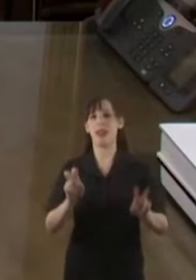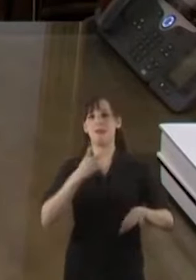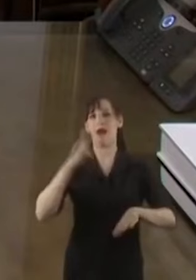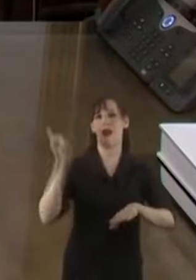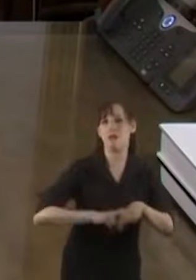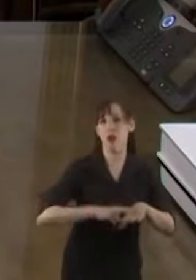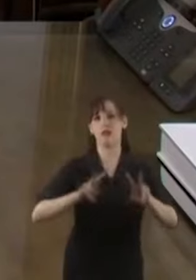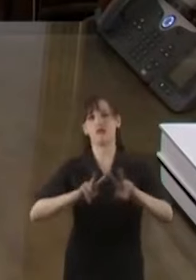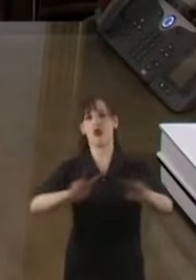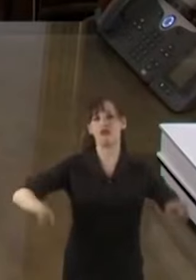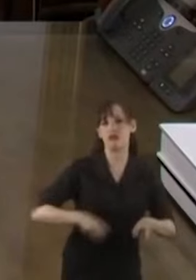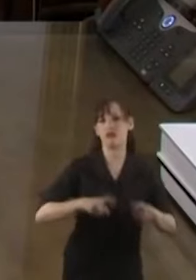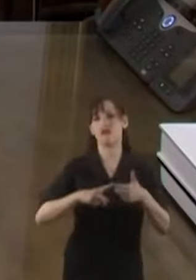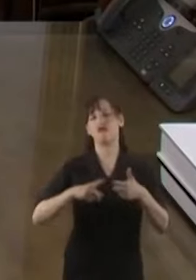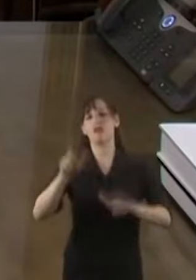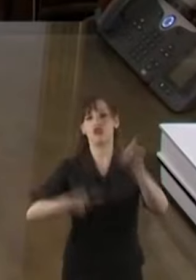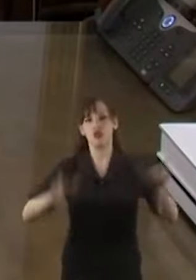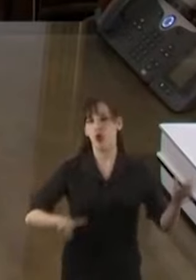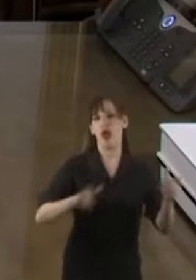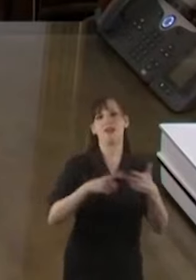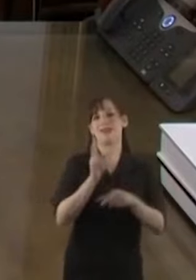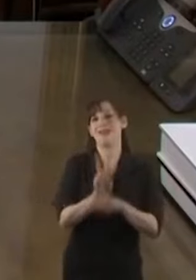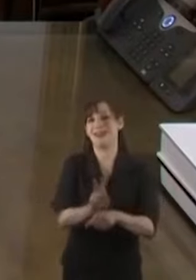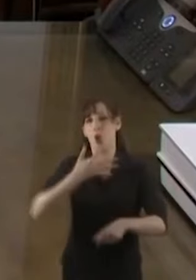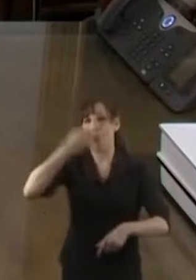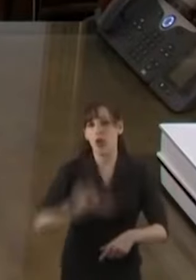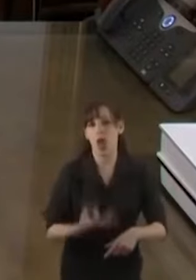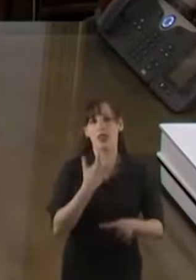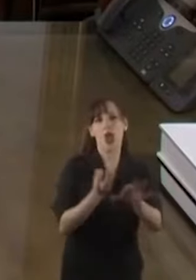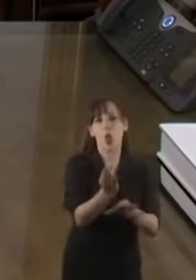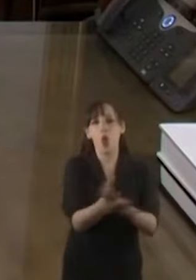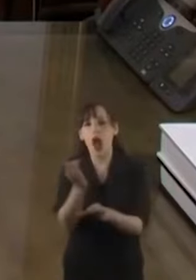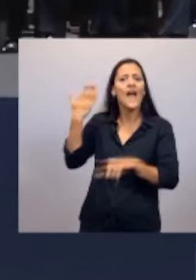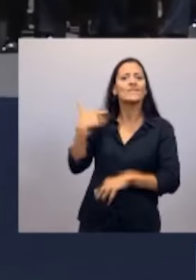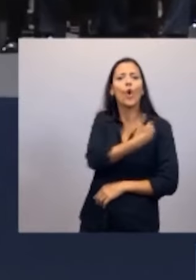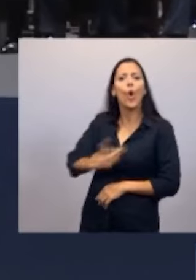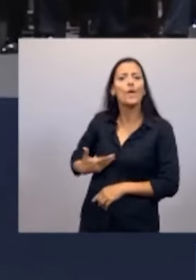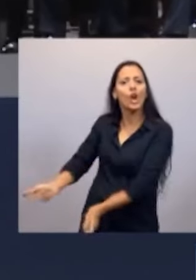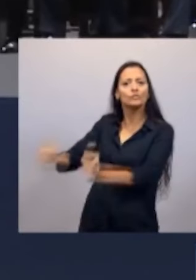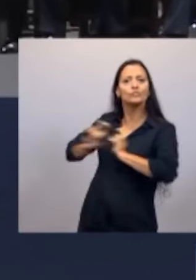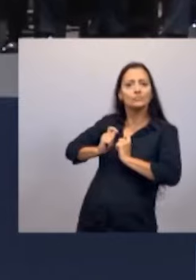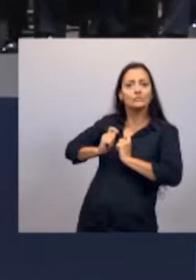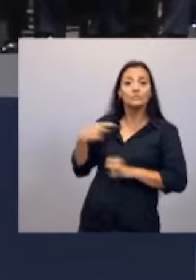productiva social de seguridad educativa y en todos los órdenes del gobierno